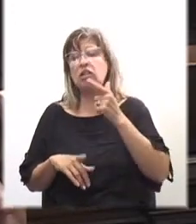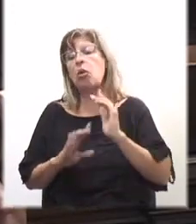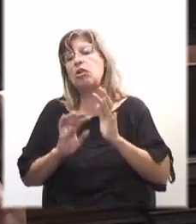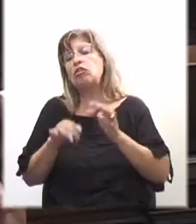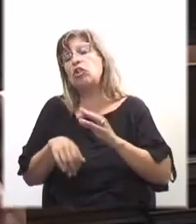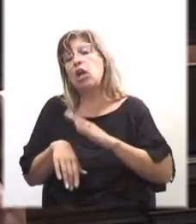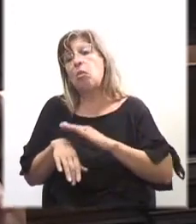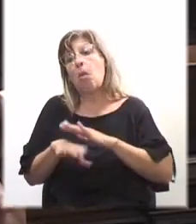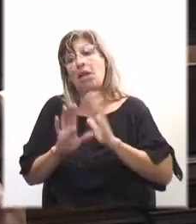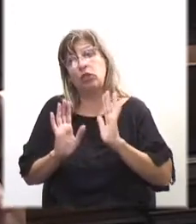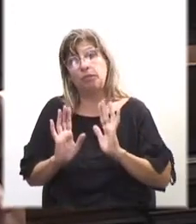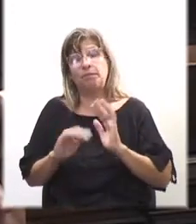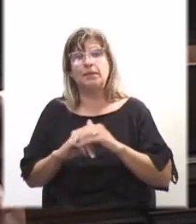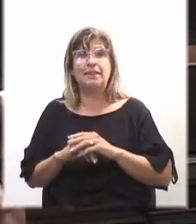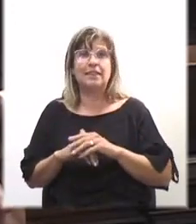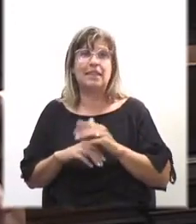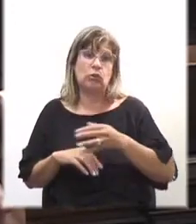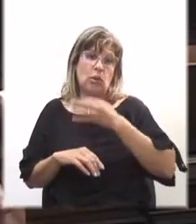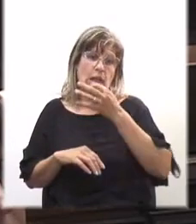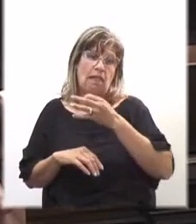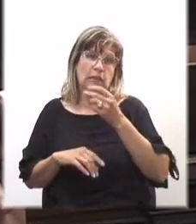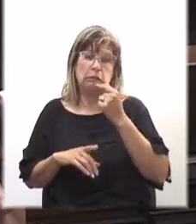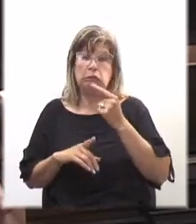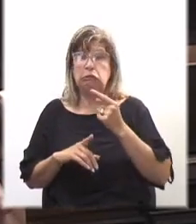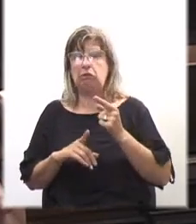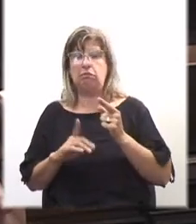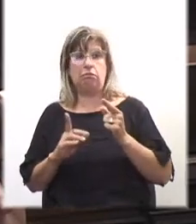Y es una declaración curiosa.